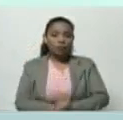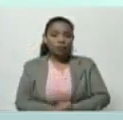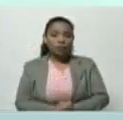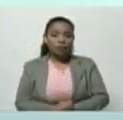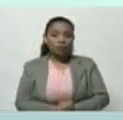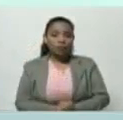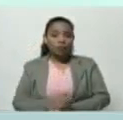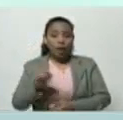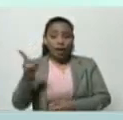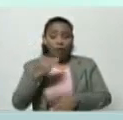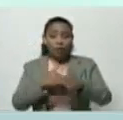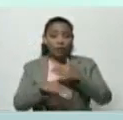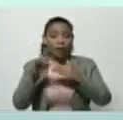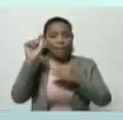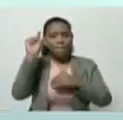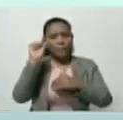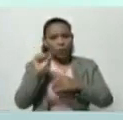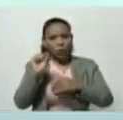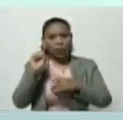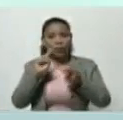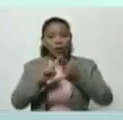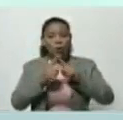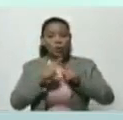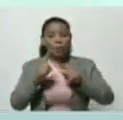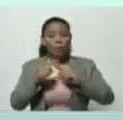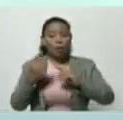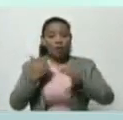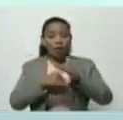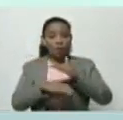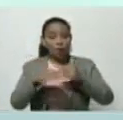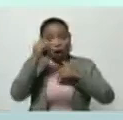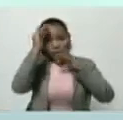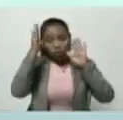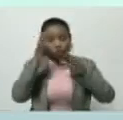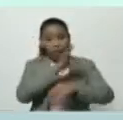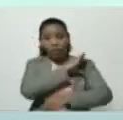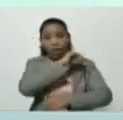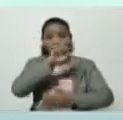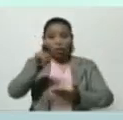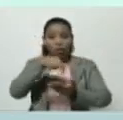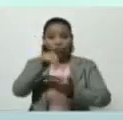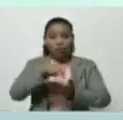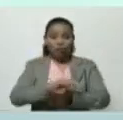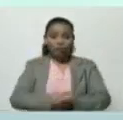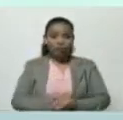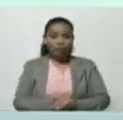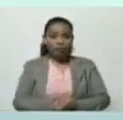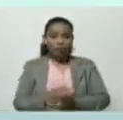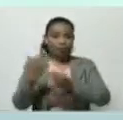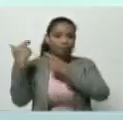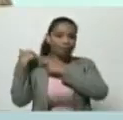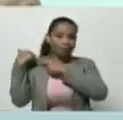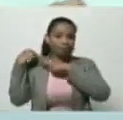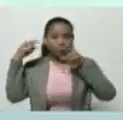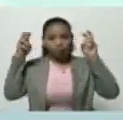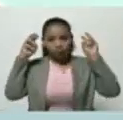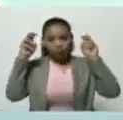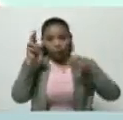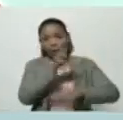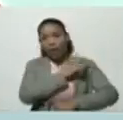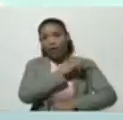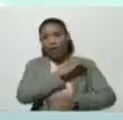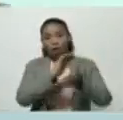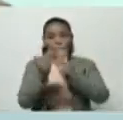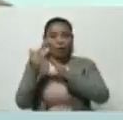Va a ser una minoría de casos, pero los vamos a atender desde la dirección nacional. Con respecto al rol de los jefes de